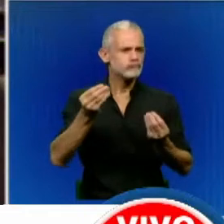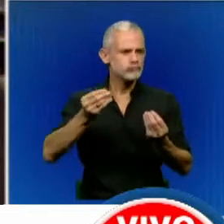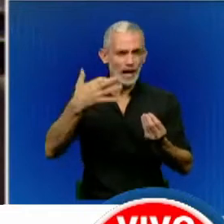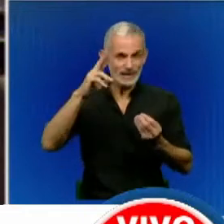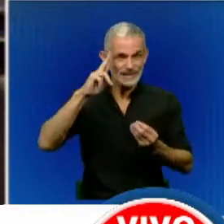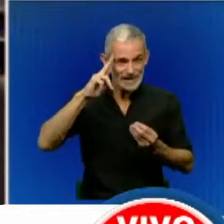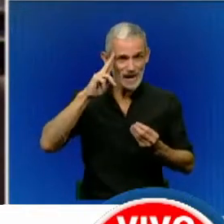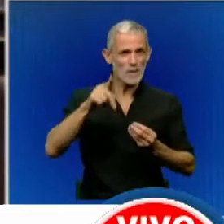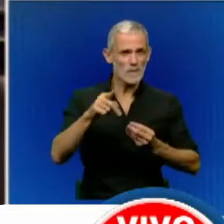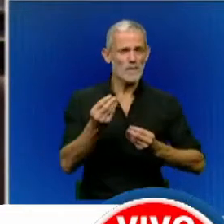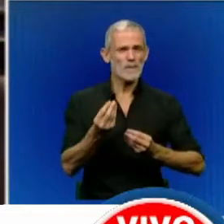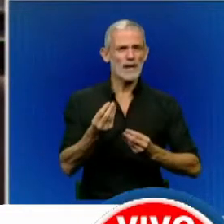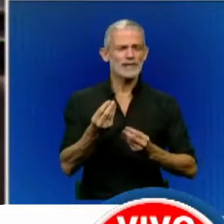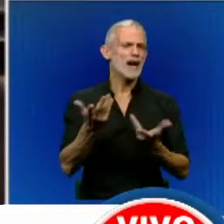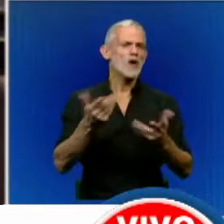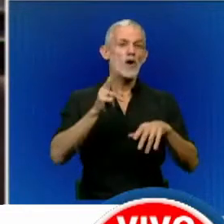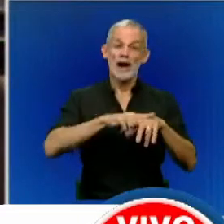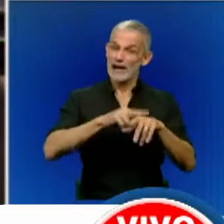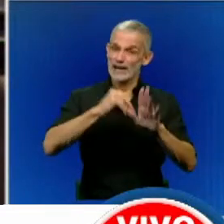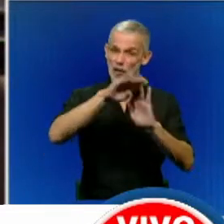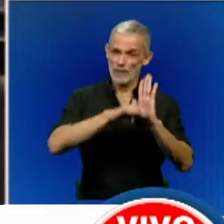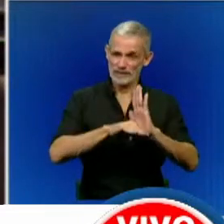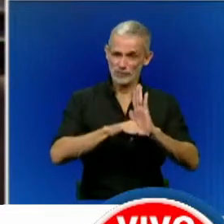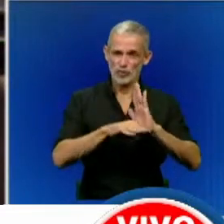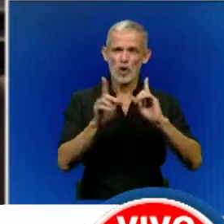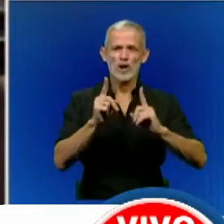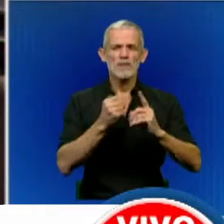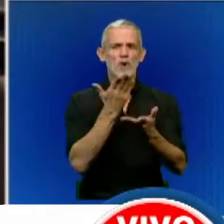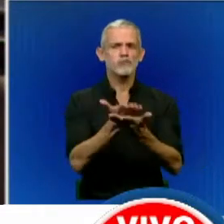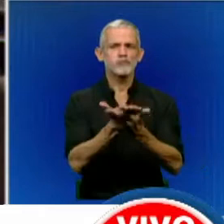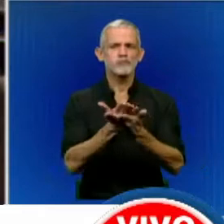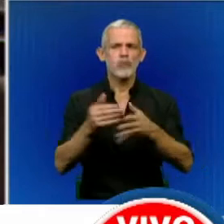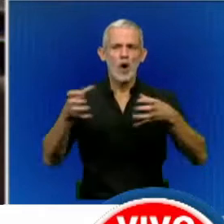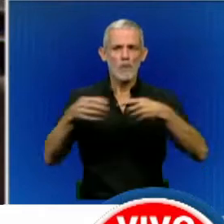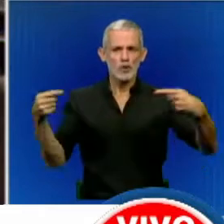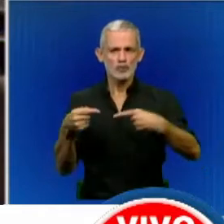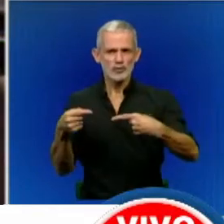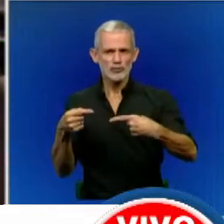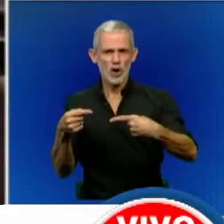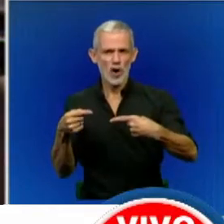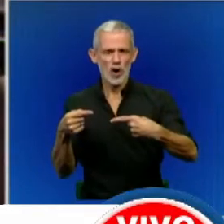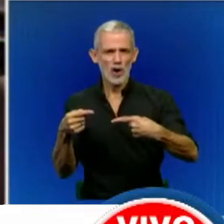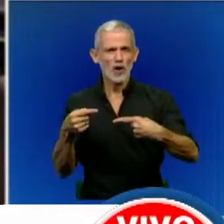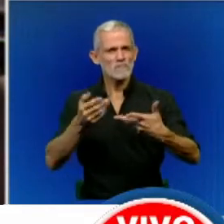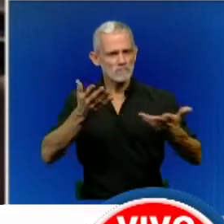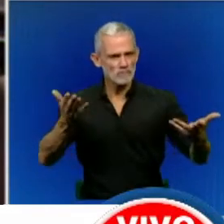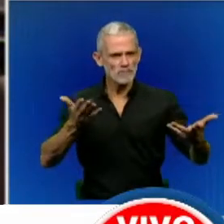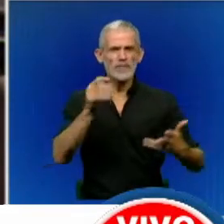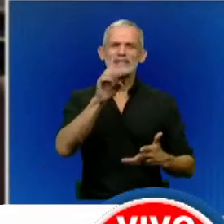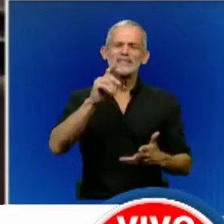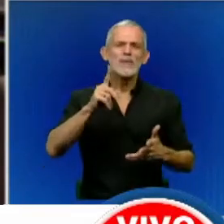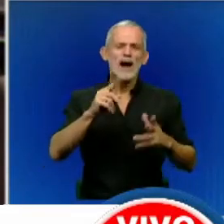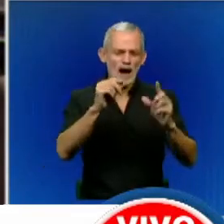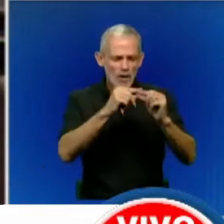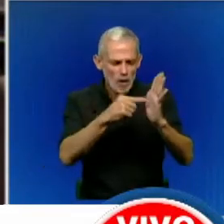cuenta las recomendaciones y los planteos que hizo la oposición, concretamente esta denominada